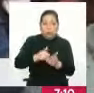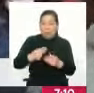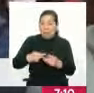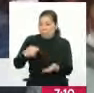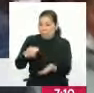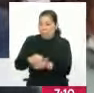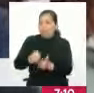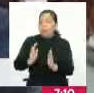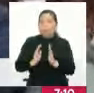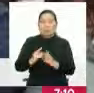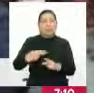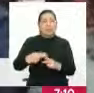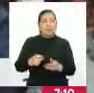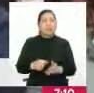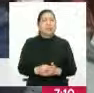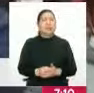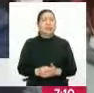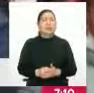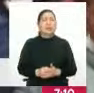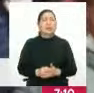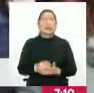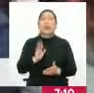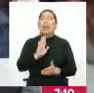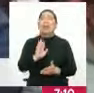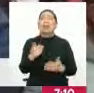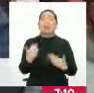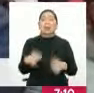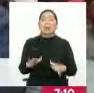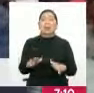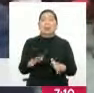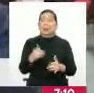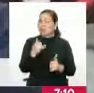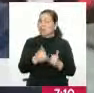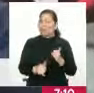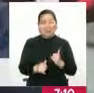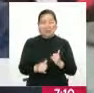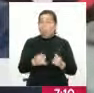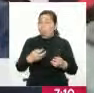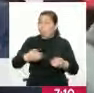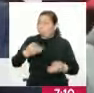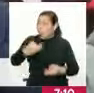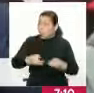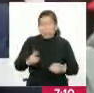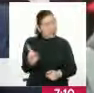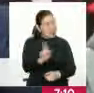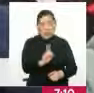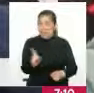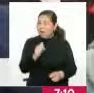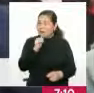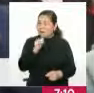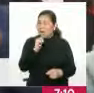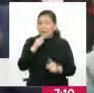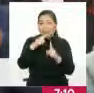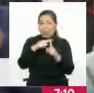vecinos. ¿Pero qué cosa sucede acá? Ellos dicen que ya acabó el juicio. Es mentira. A nivel del Tribunal